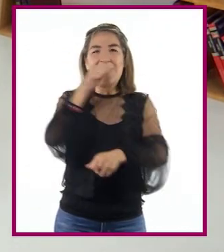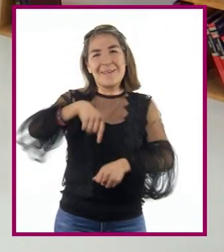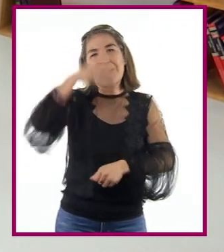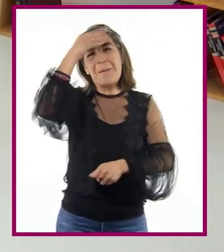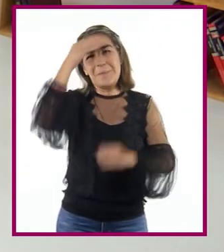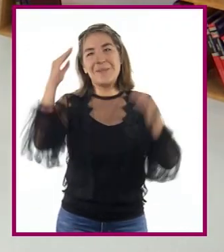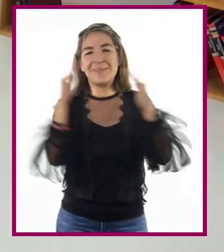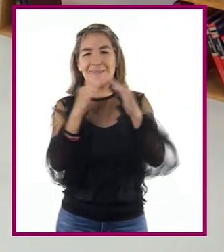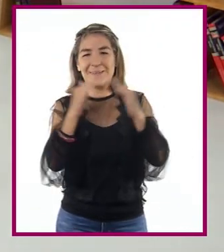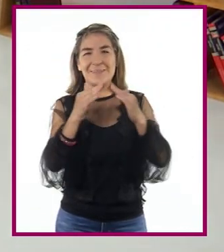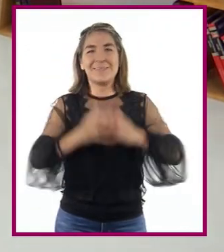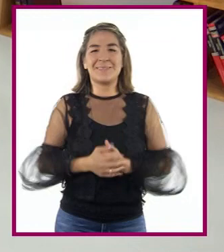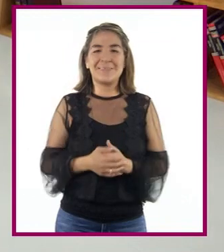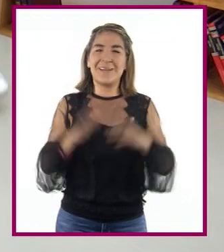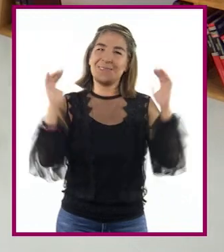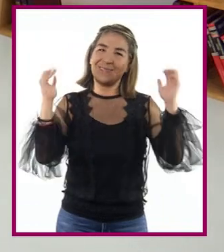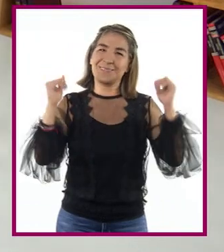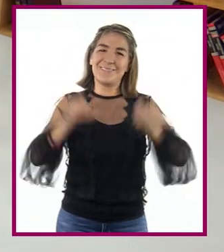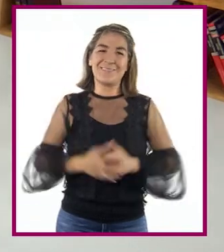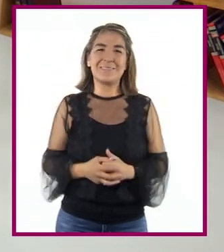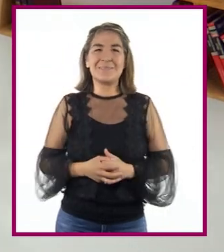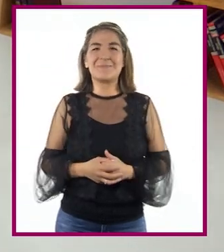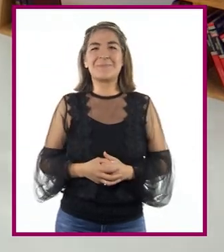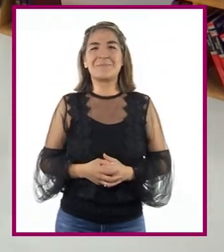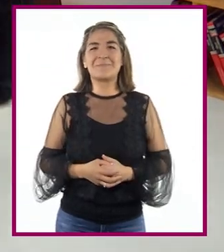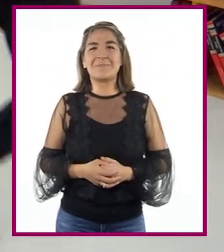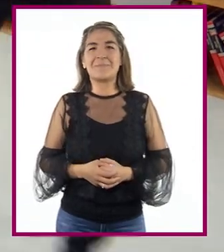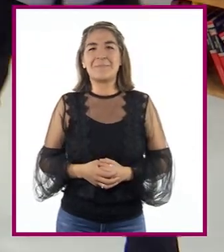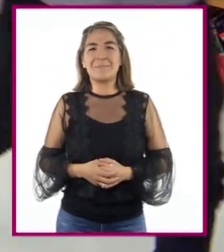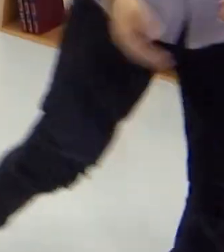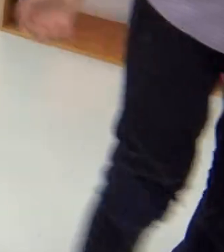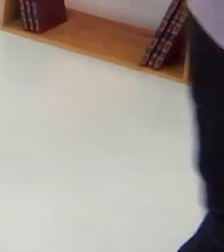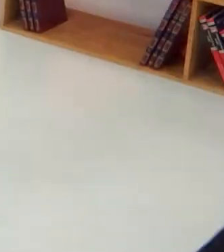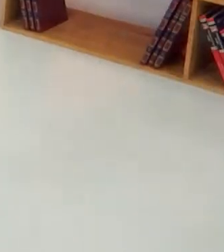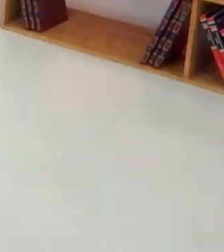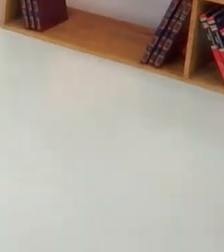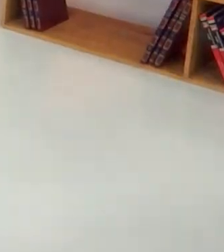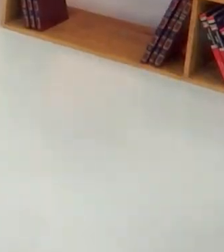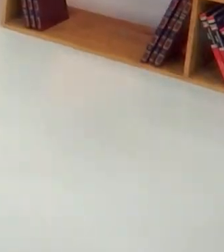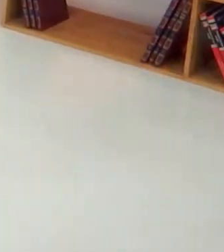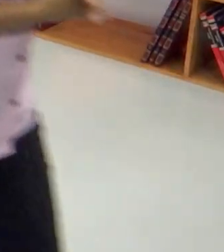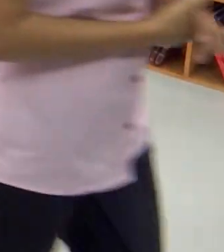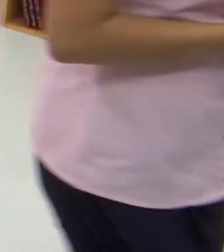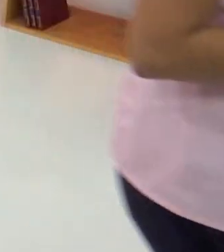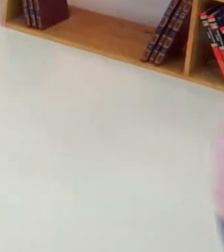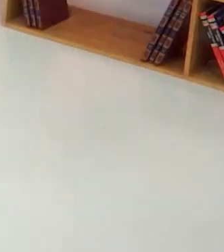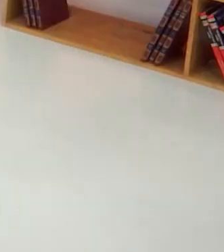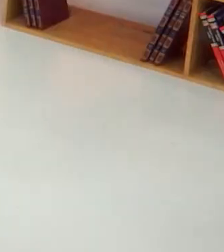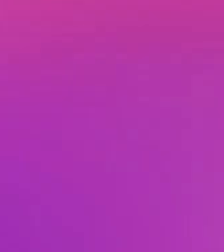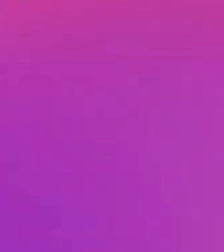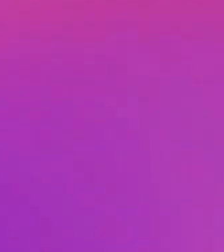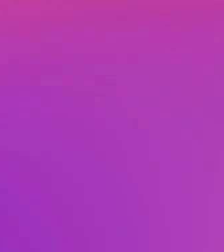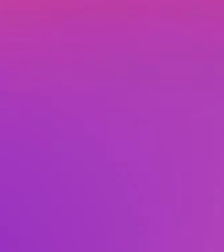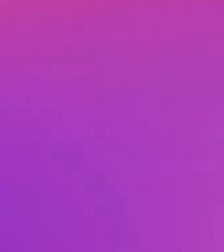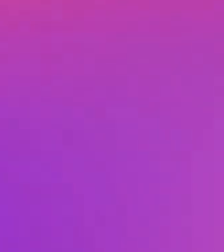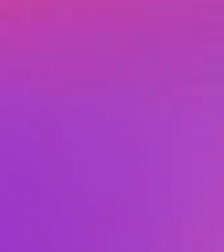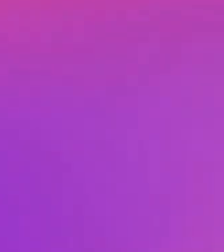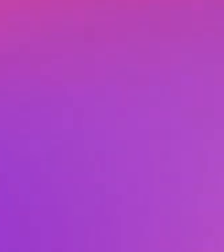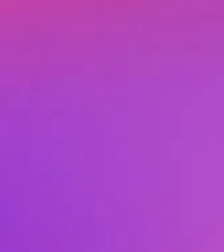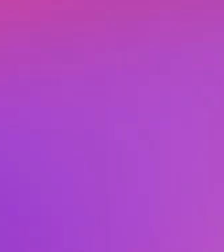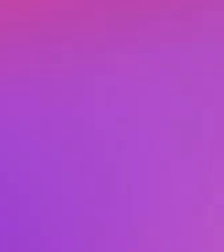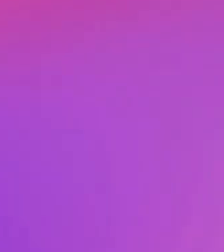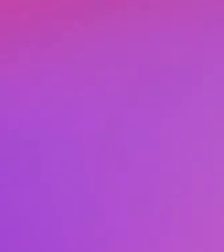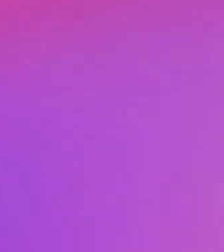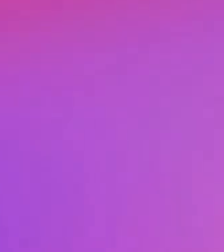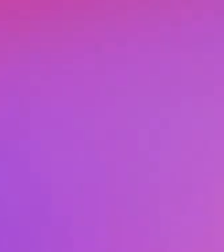en Casa. ¡Hasta la próxima! Bueno, maestra, vamos a conectar esa carta porque no se conecta sola. Si